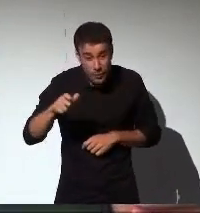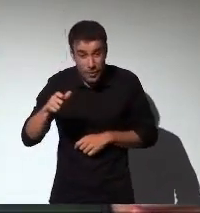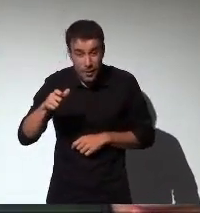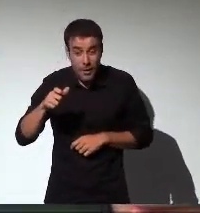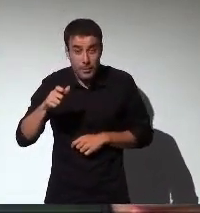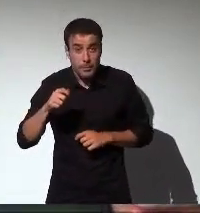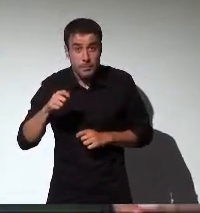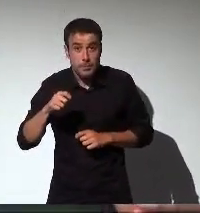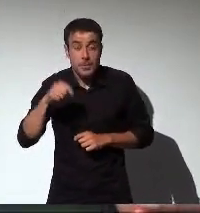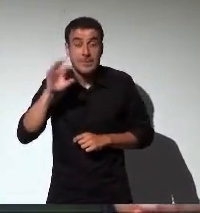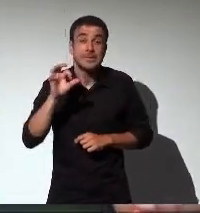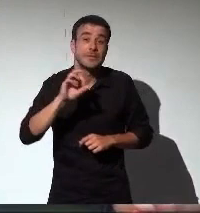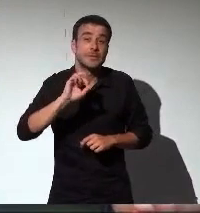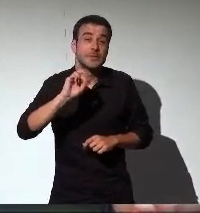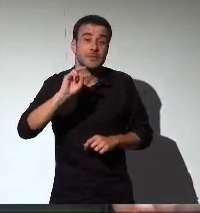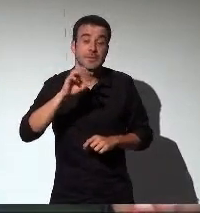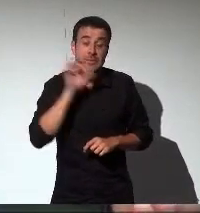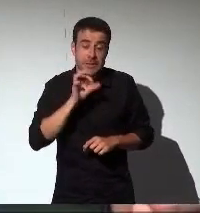en la segunda mitad de este siglo,